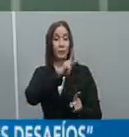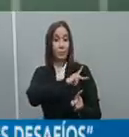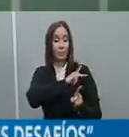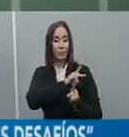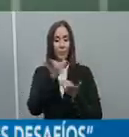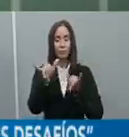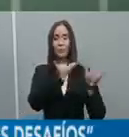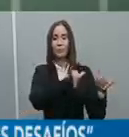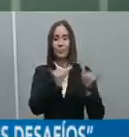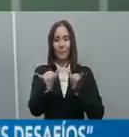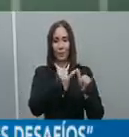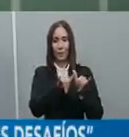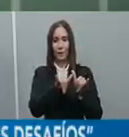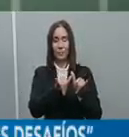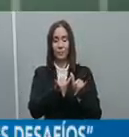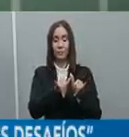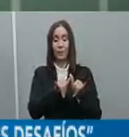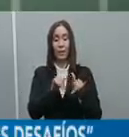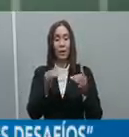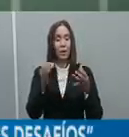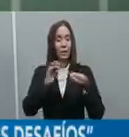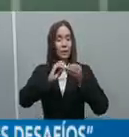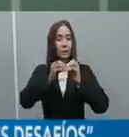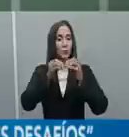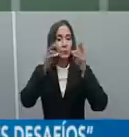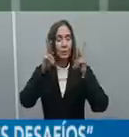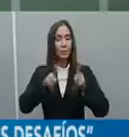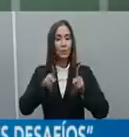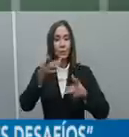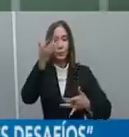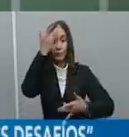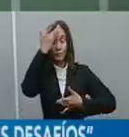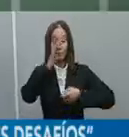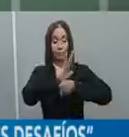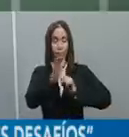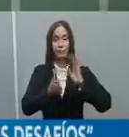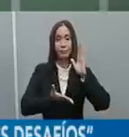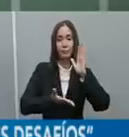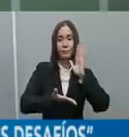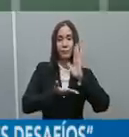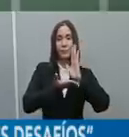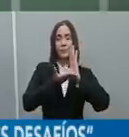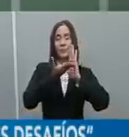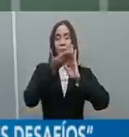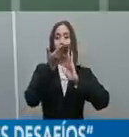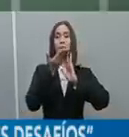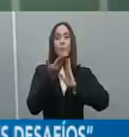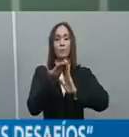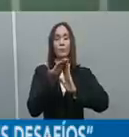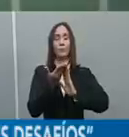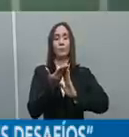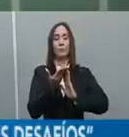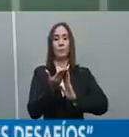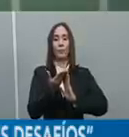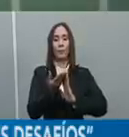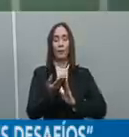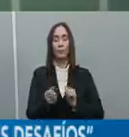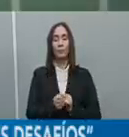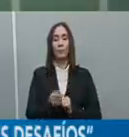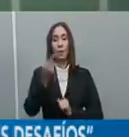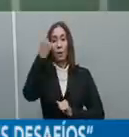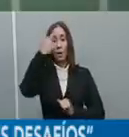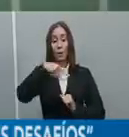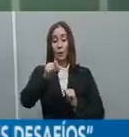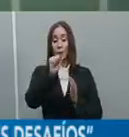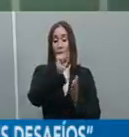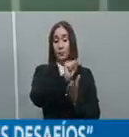misma realidad. El número de personas contagiadas está subiendo. En vista de esta situación, estamos ya aumentando el número